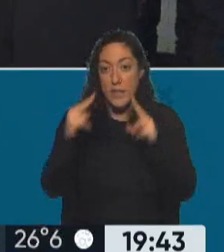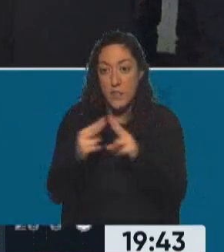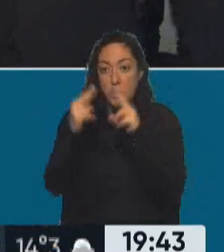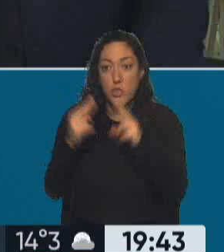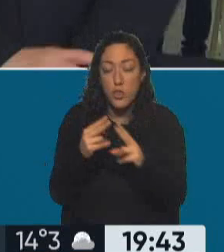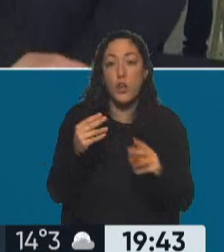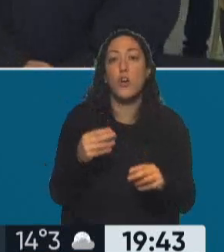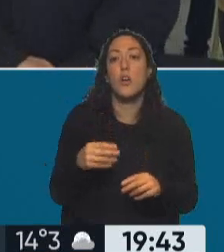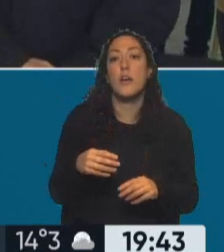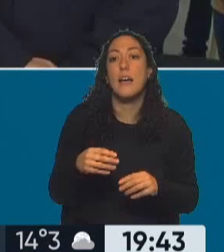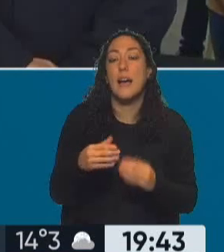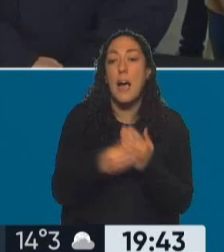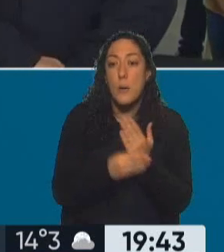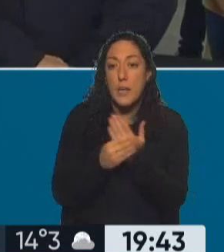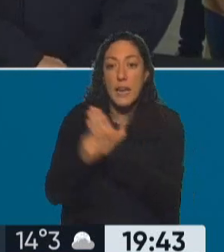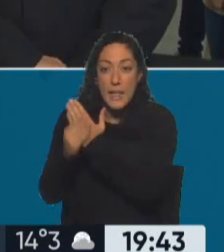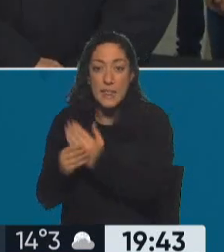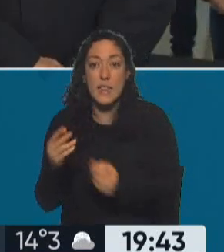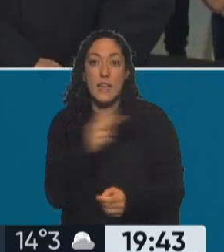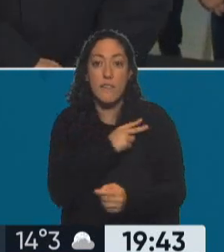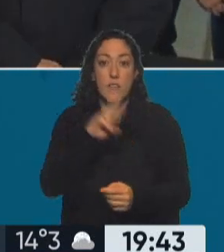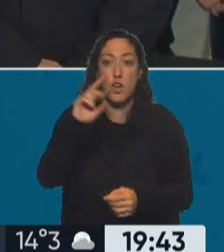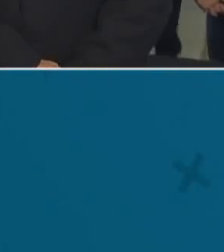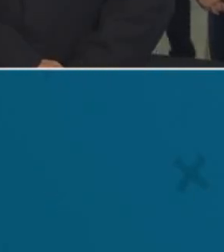jefe de gabinete, Rossi. Vamos y venimos.